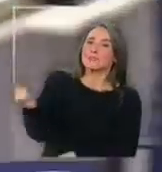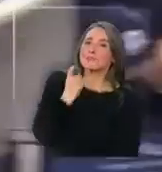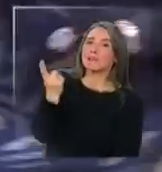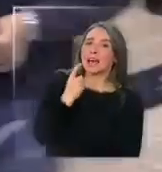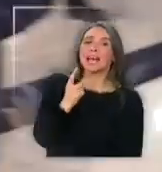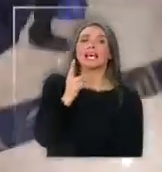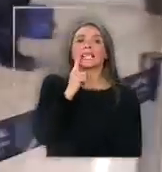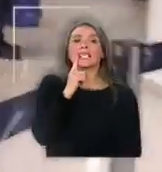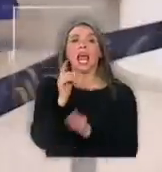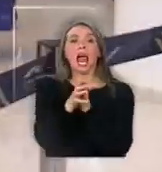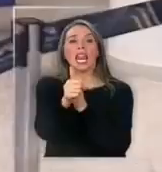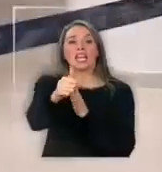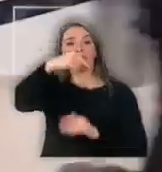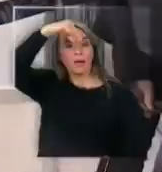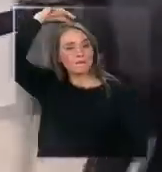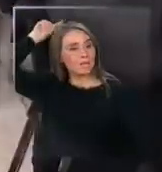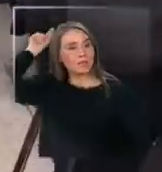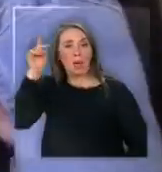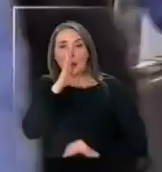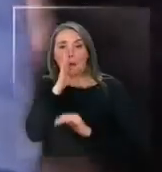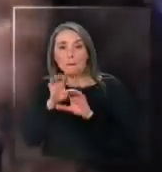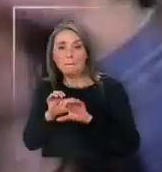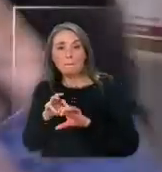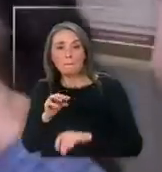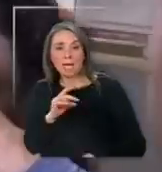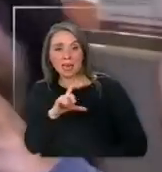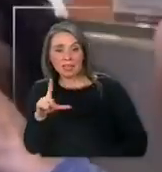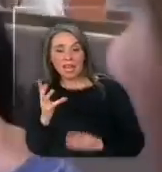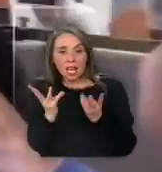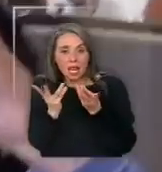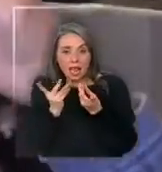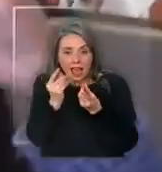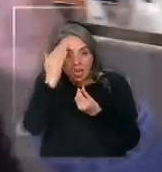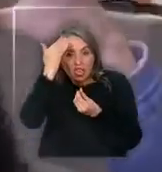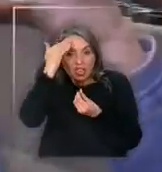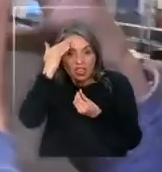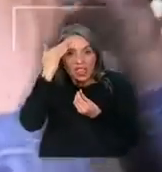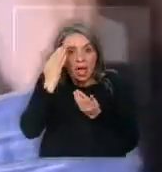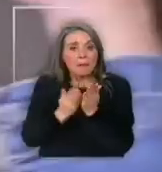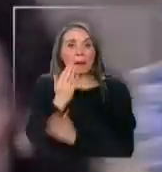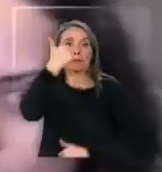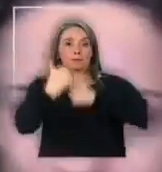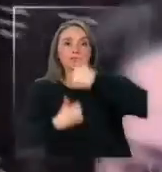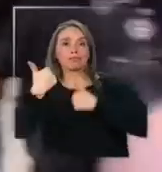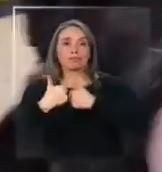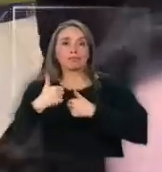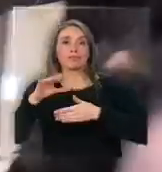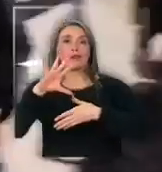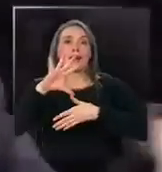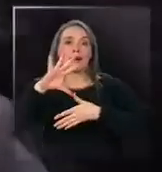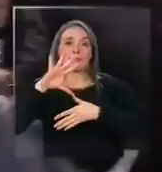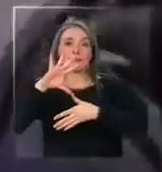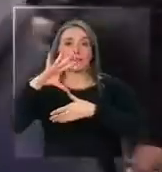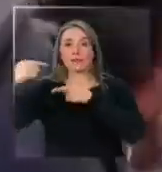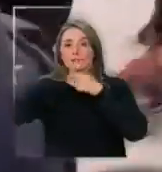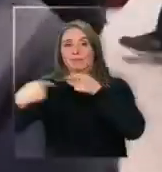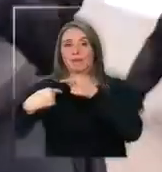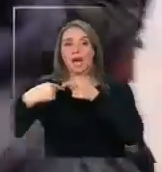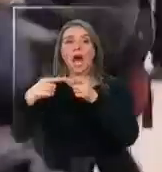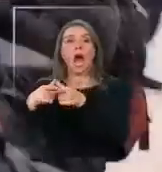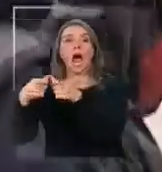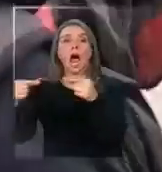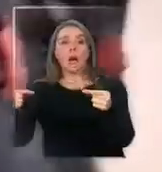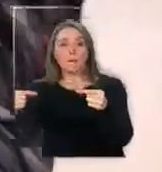Liderados por Arturo Vidal y Gary Medel, ya cuentan los días para su estreno en el torneo continental frente a Japón, el